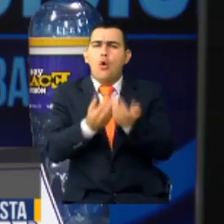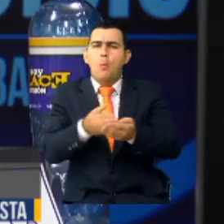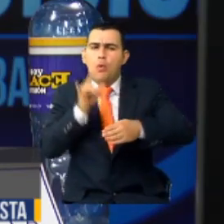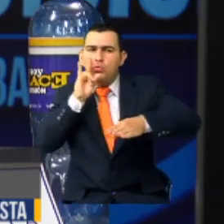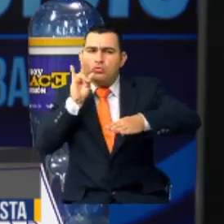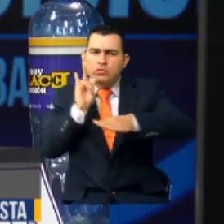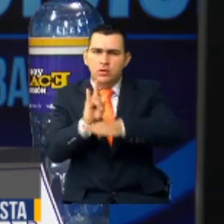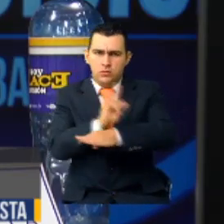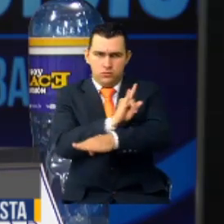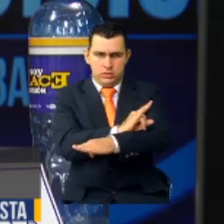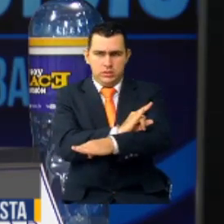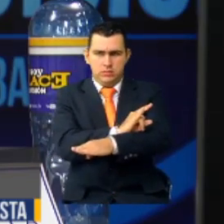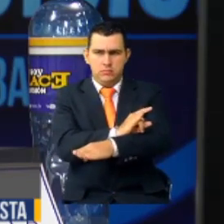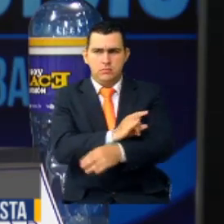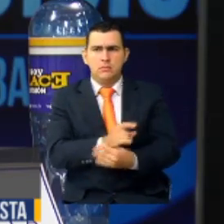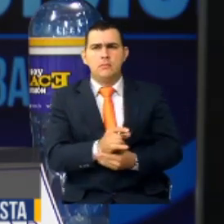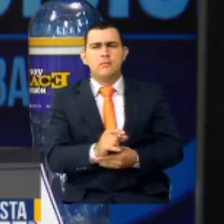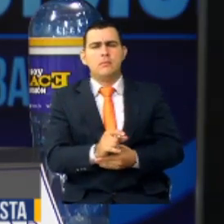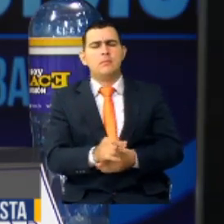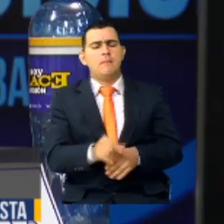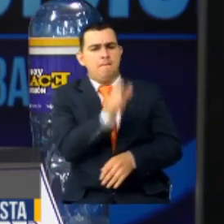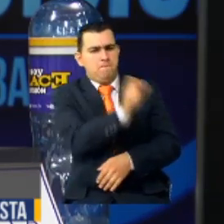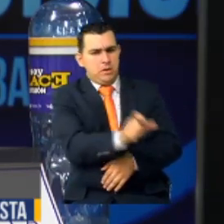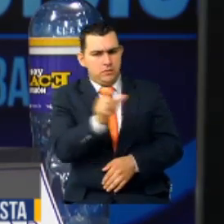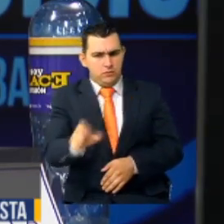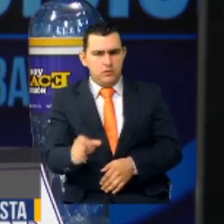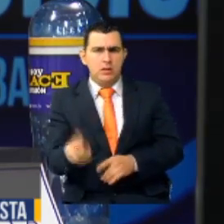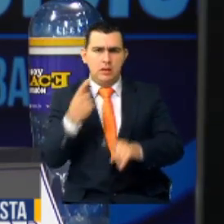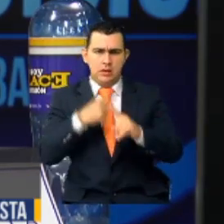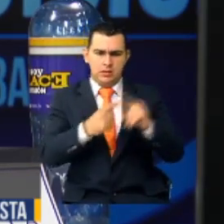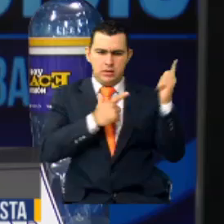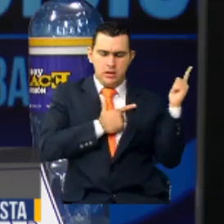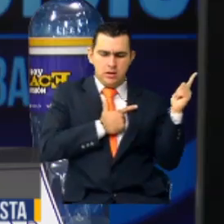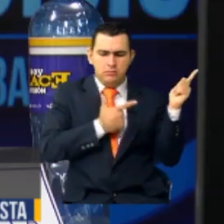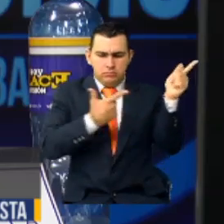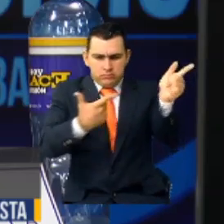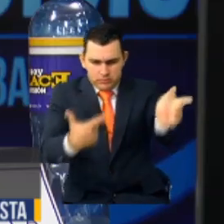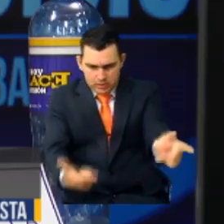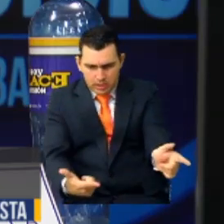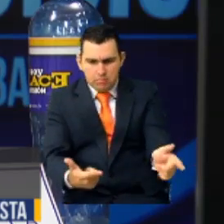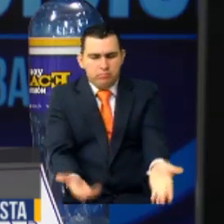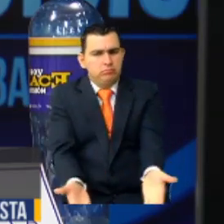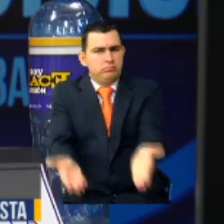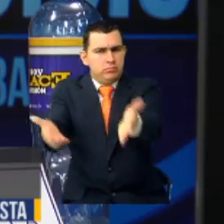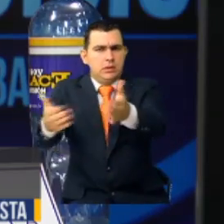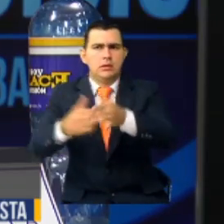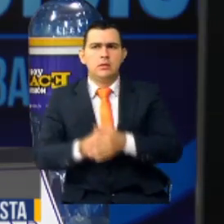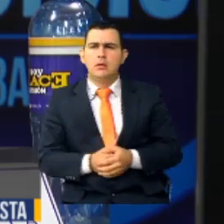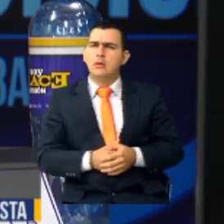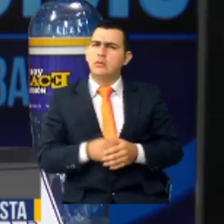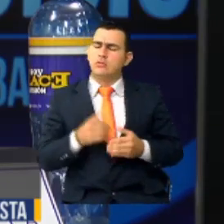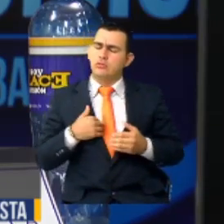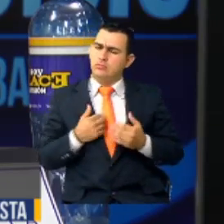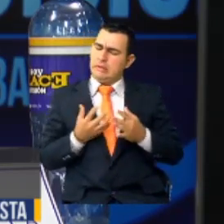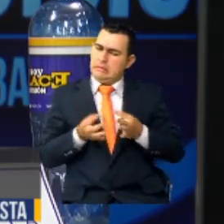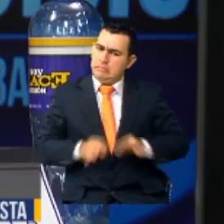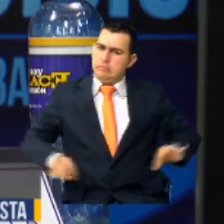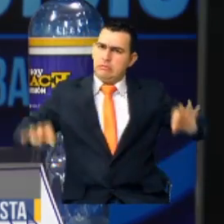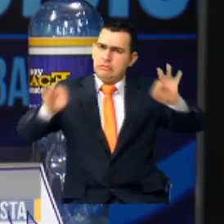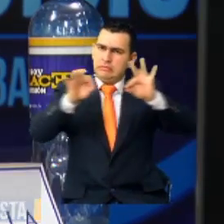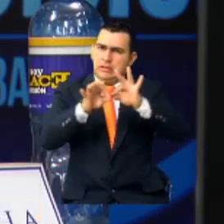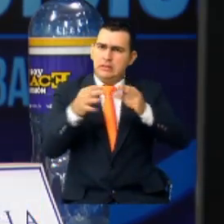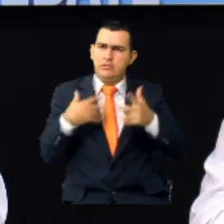que garantice que la llegada de quienes abandonen las armas en el marco del posconflicto no afecte la seguridad de nuestro